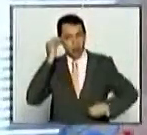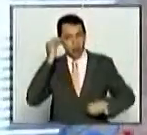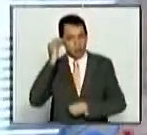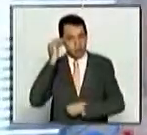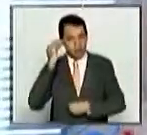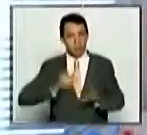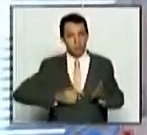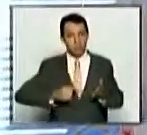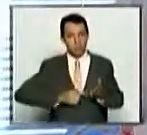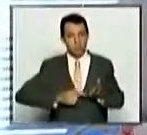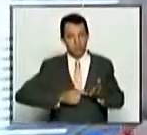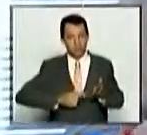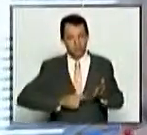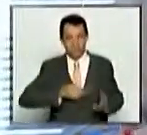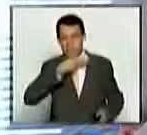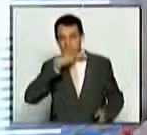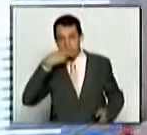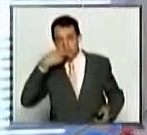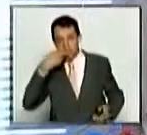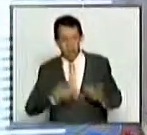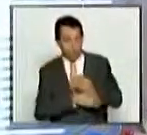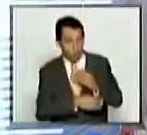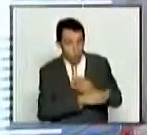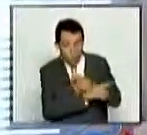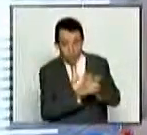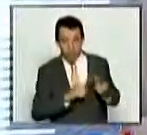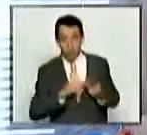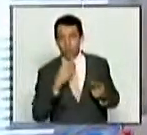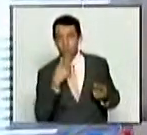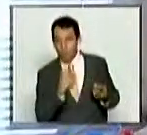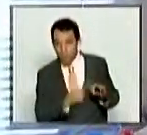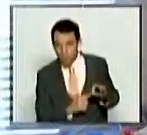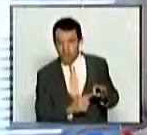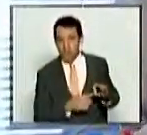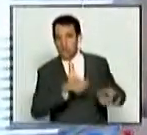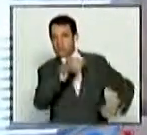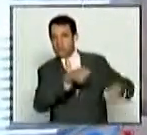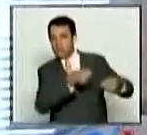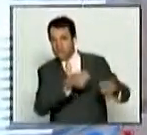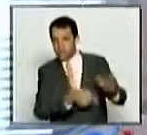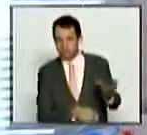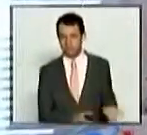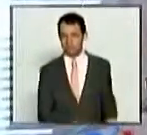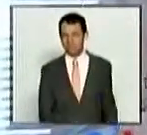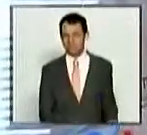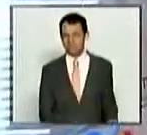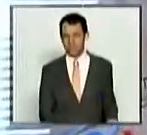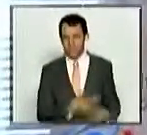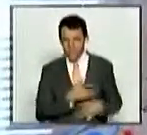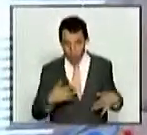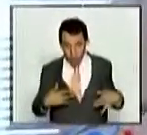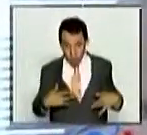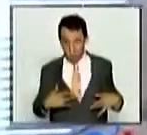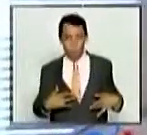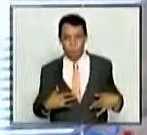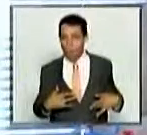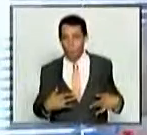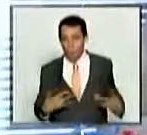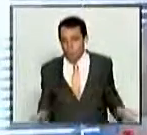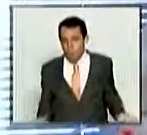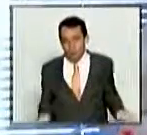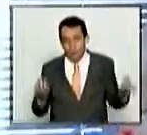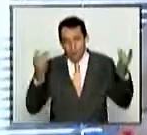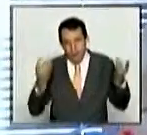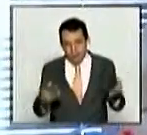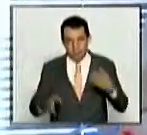y el paciente sigue comiendo carne, sigue comiendo azúcares, sigue tomando su leche, entonces ese paciente nunca va a ver reflejado nada. Ahora,